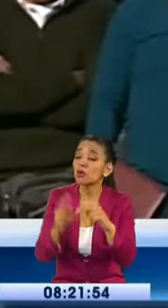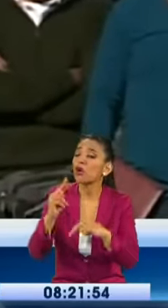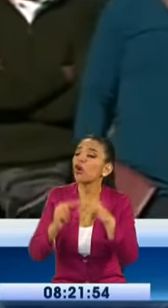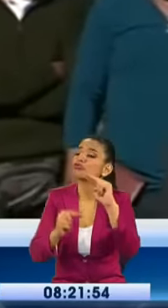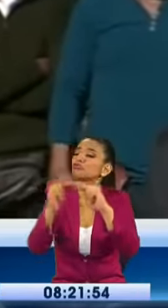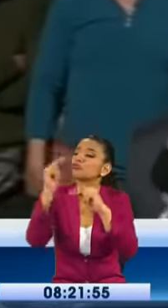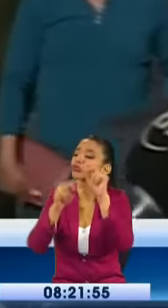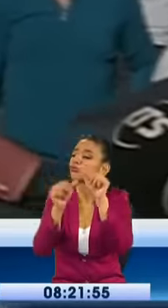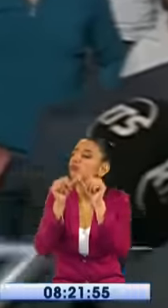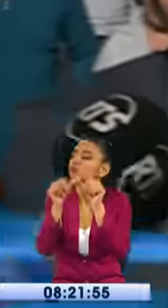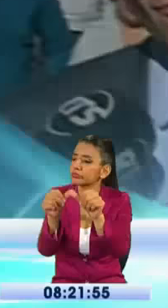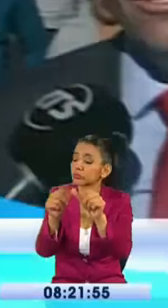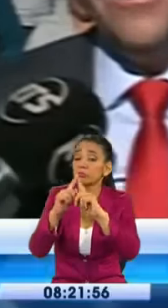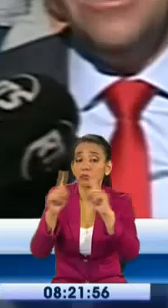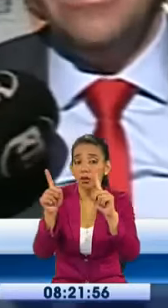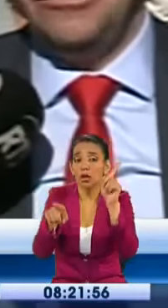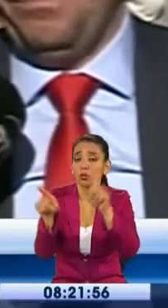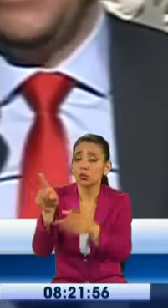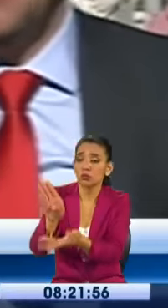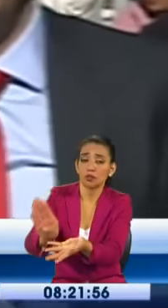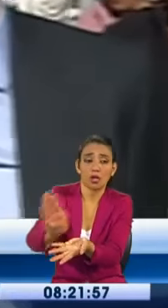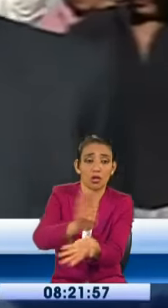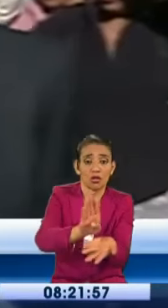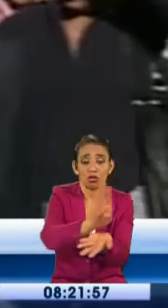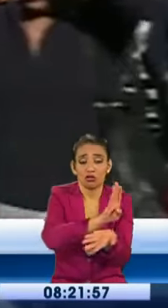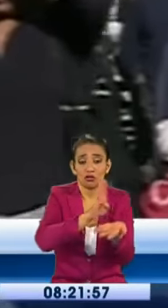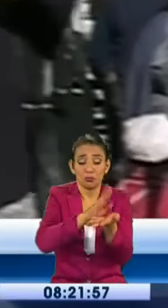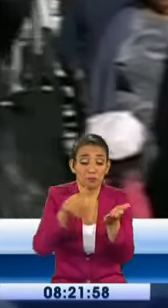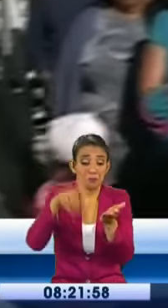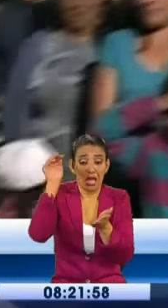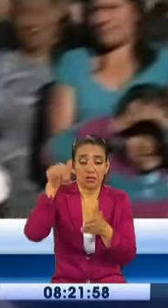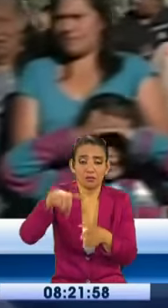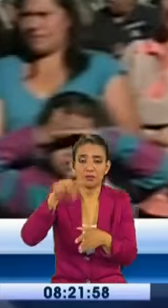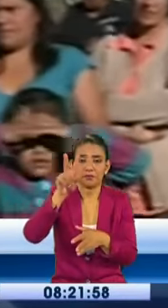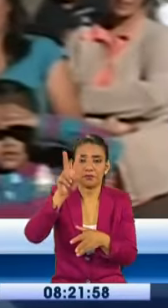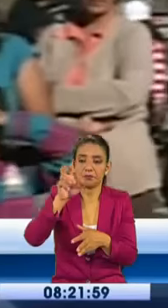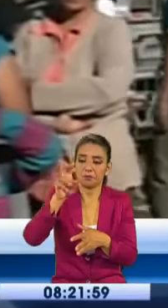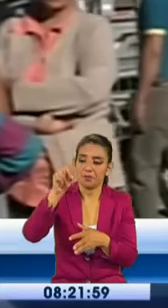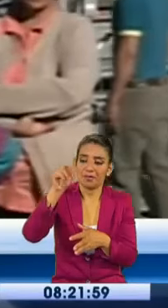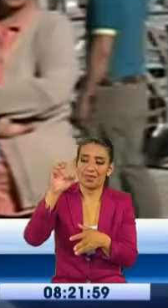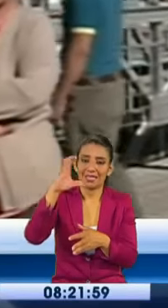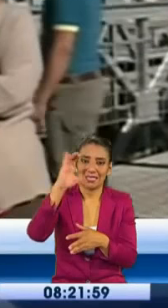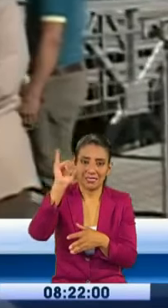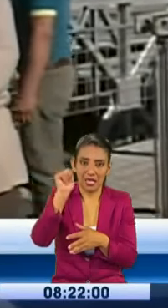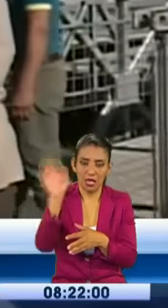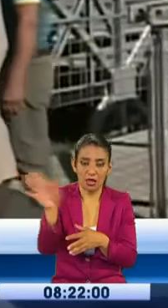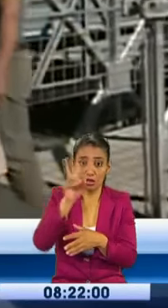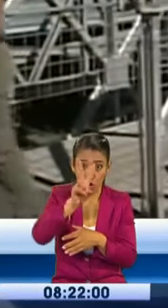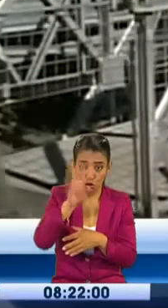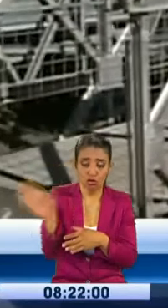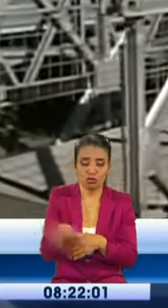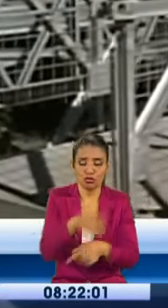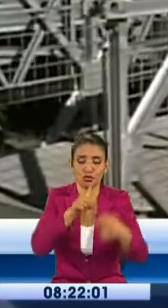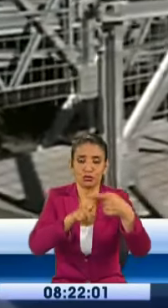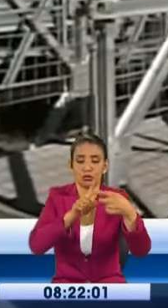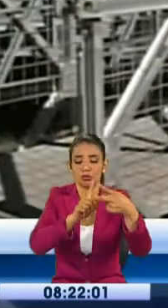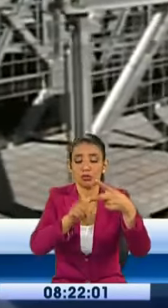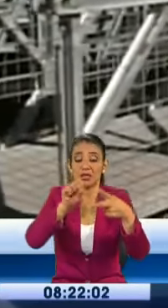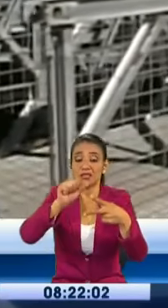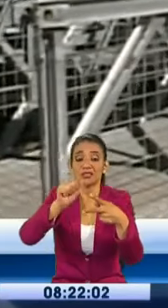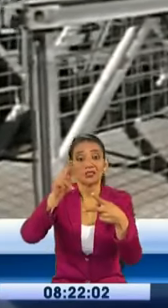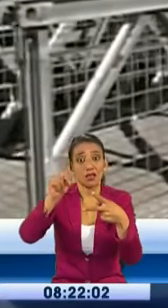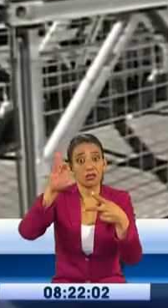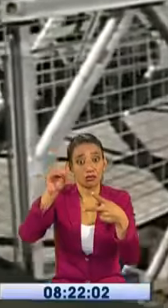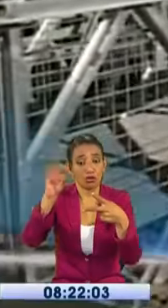logrando la comunicación de varios barrios, especialmente de Venecia 2 y de Santo Tomás, y esto es realmente algo que nos llena de felicidad porque